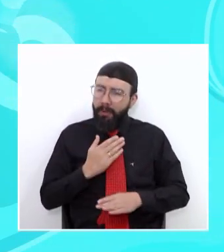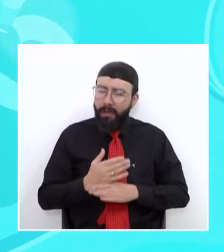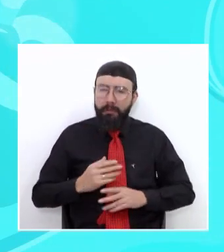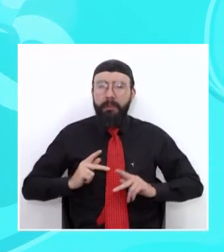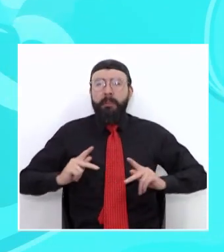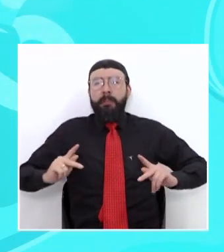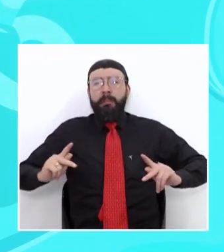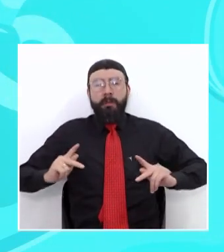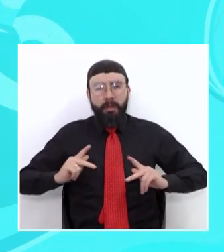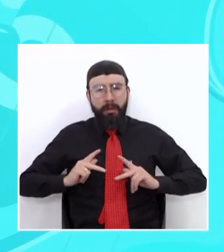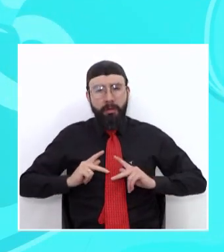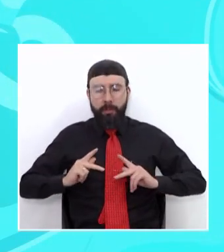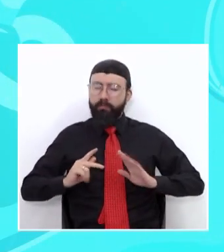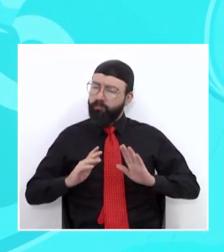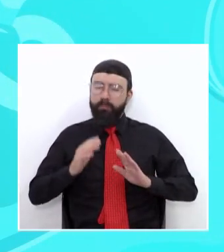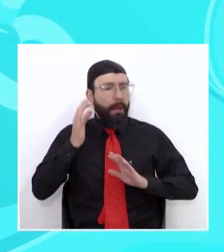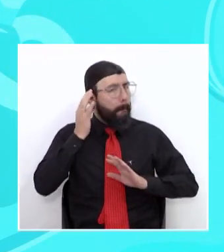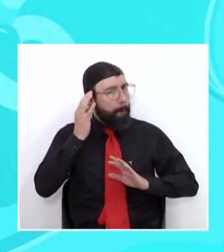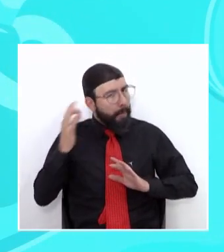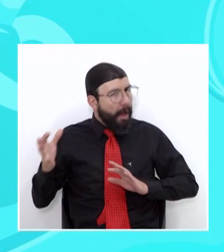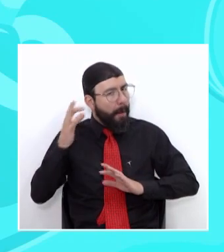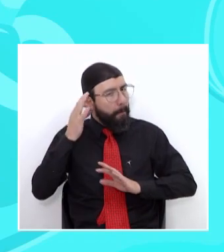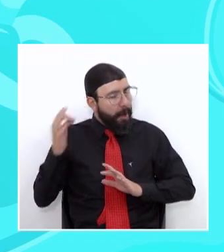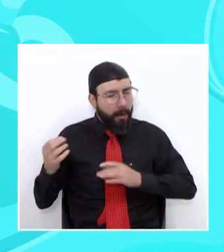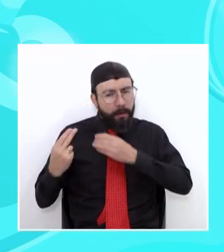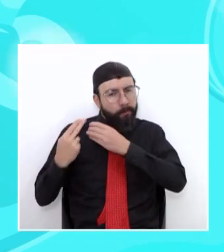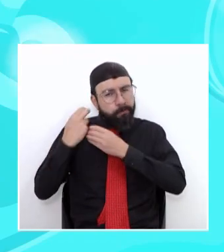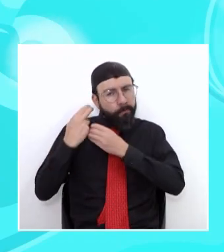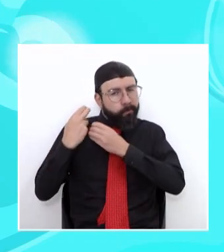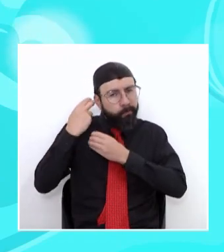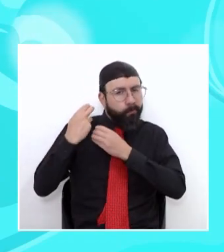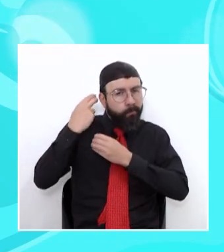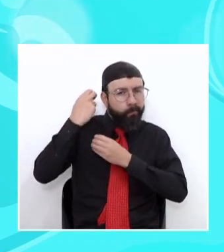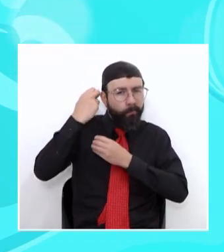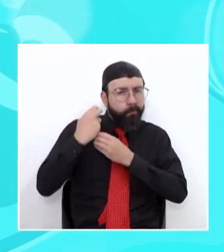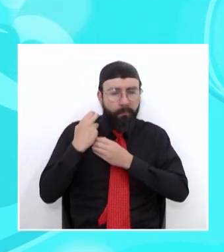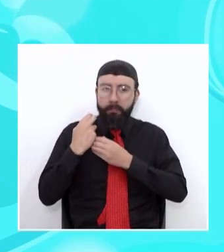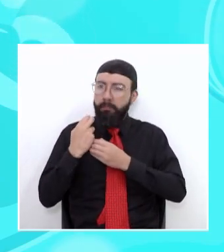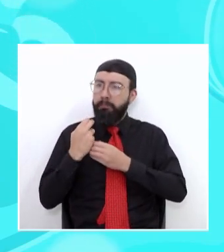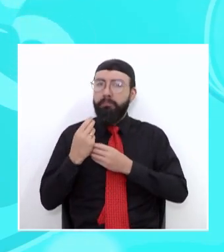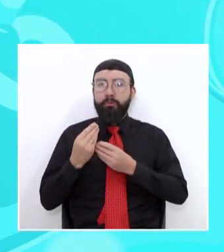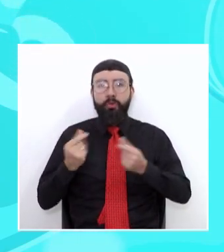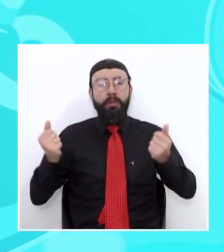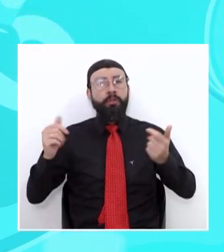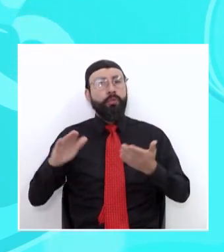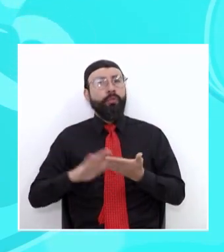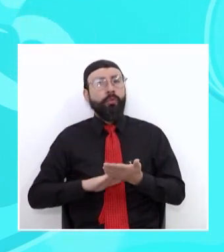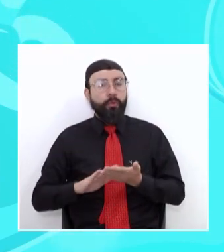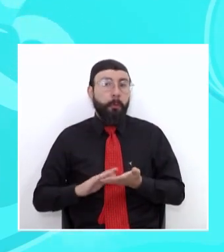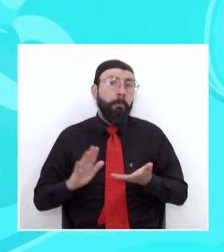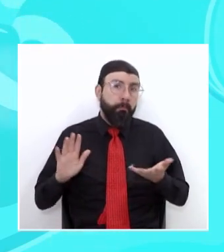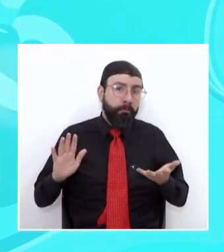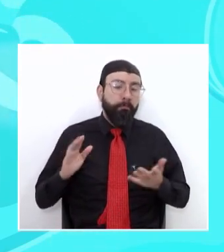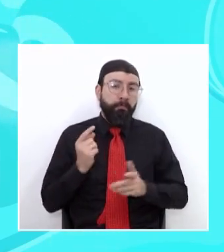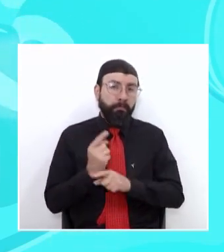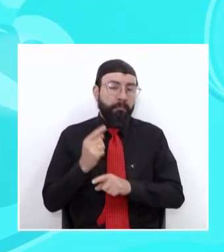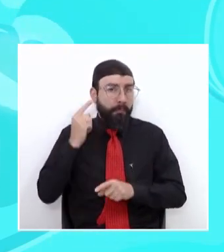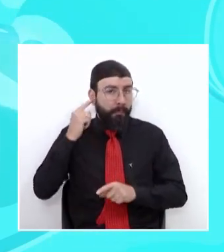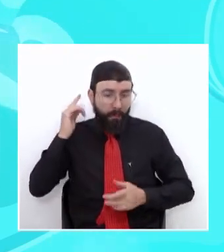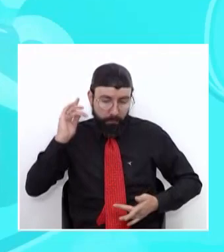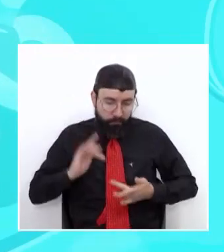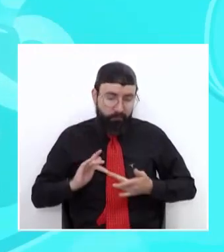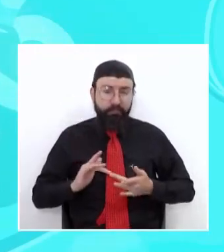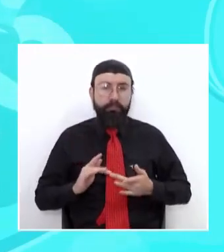quitamos las perforaciones, le hicimos terapia neural y se le pasó su crisis asmática.